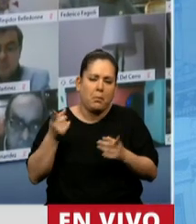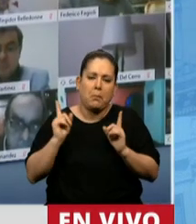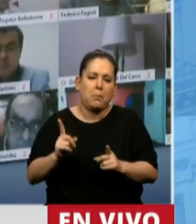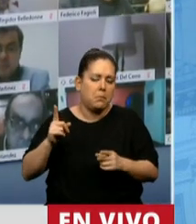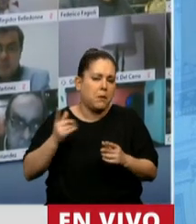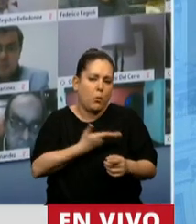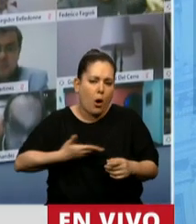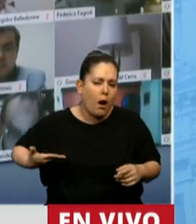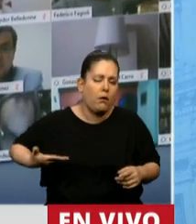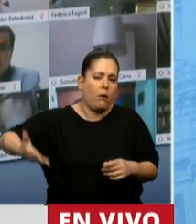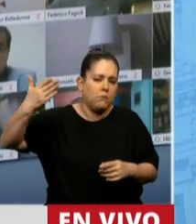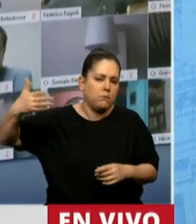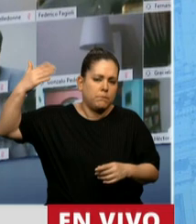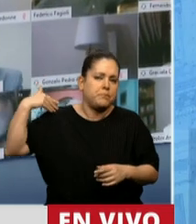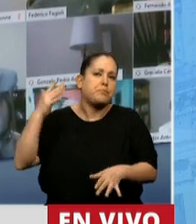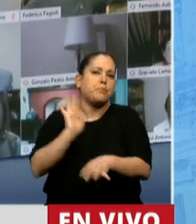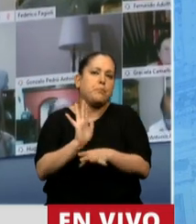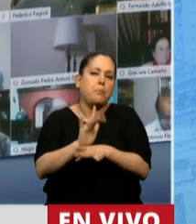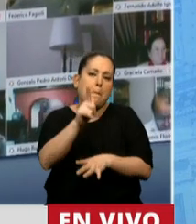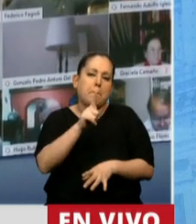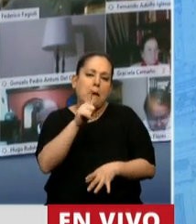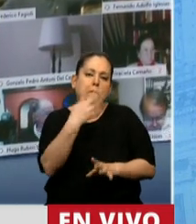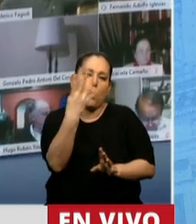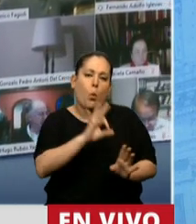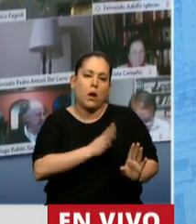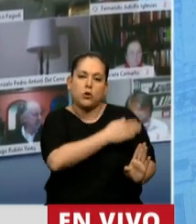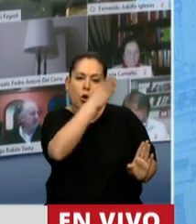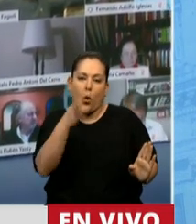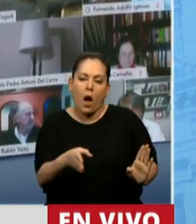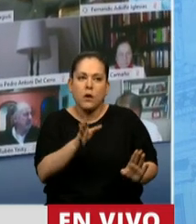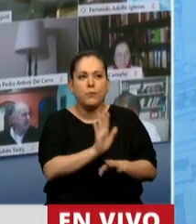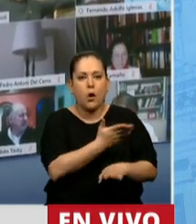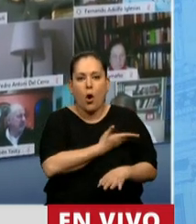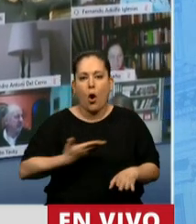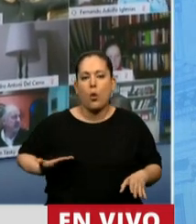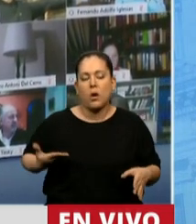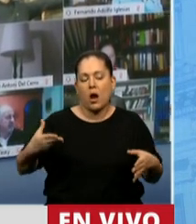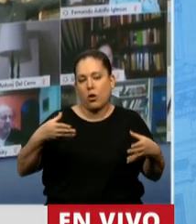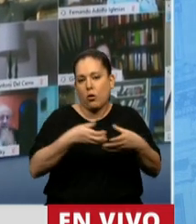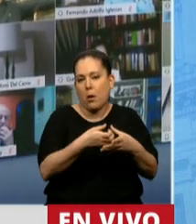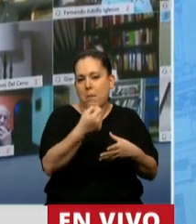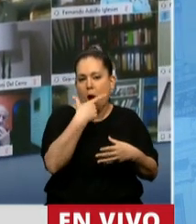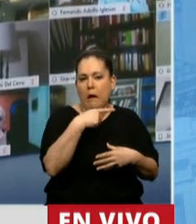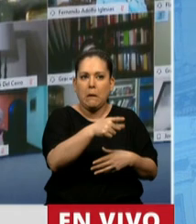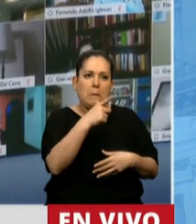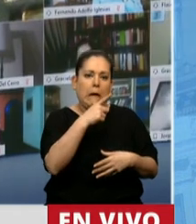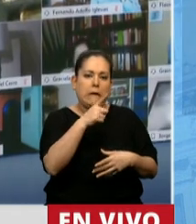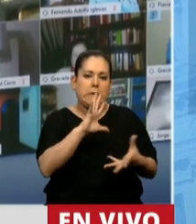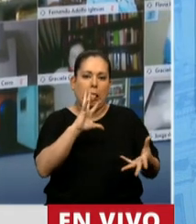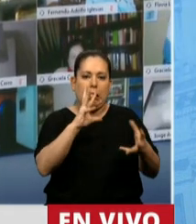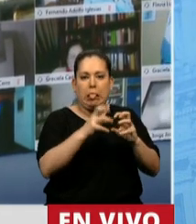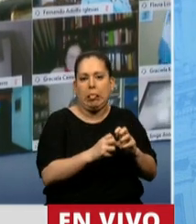se hizo en la etapa anterior como si los cuatro años que gobernó Nuestra fuerza política del país hubiera producido una